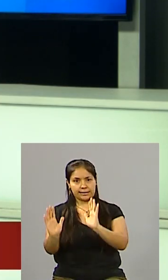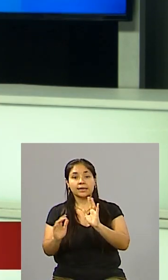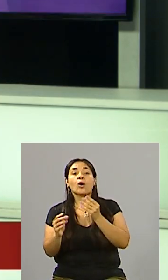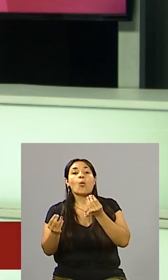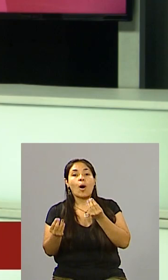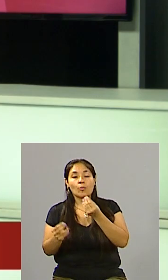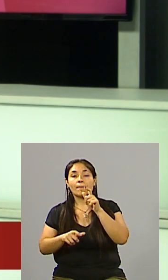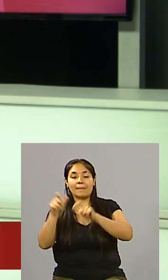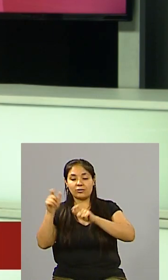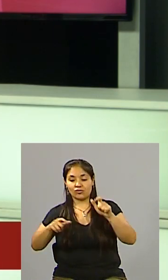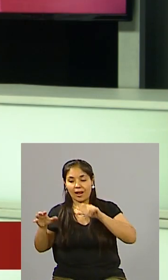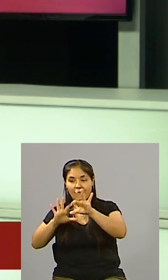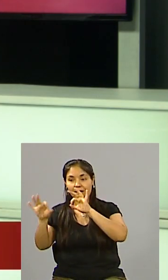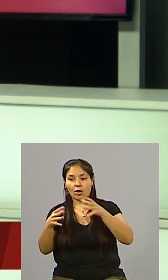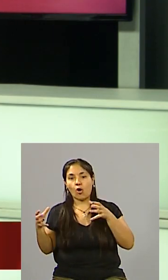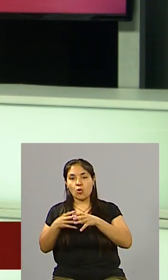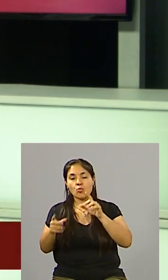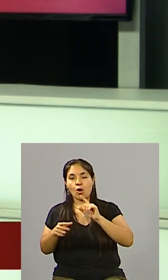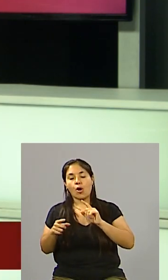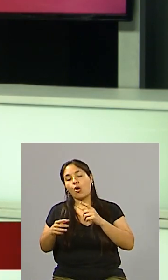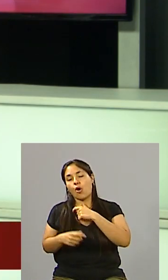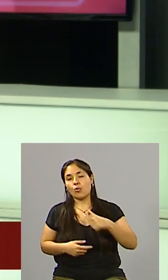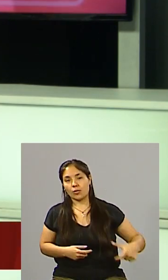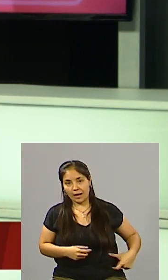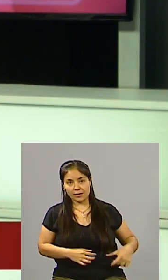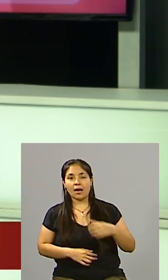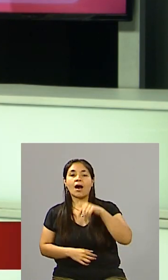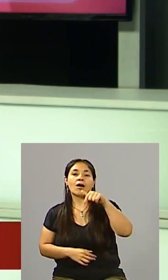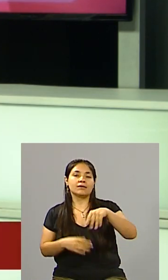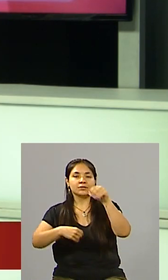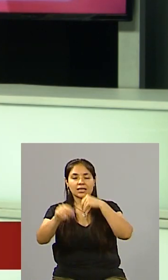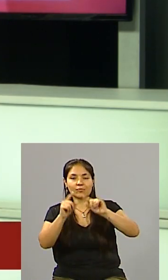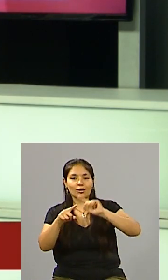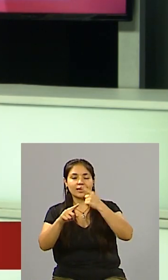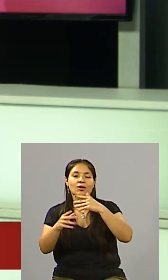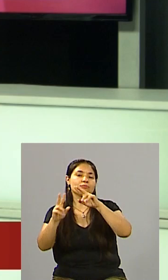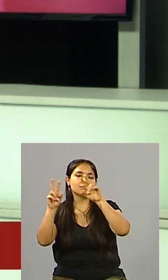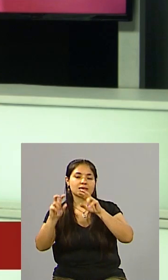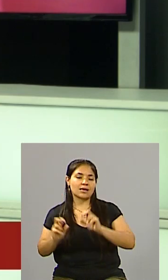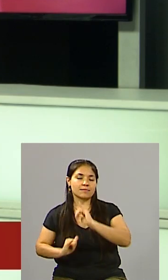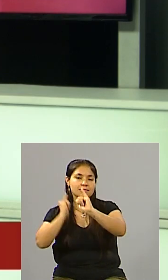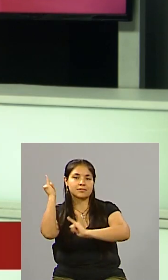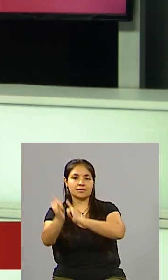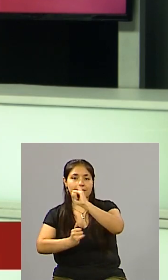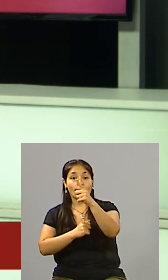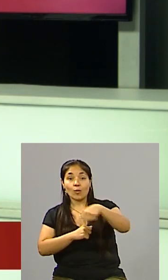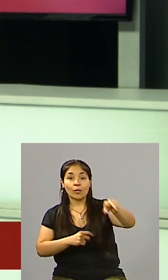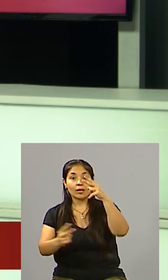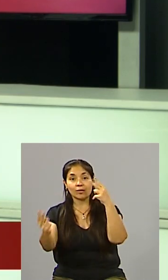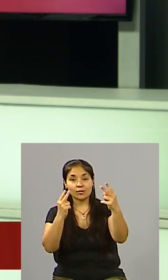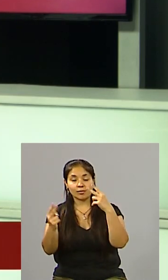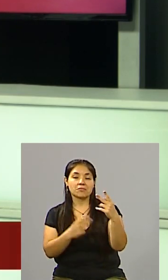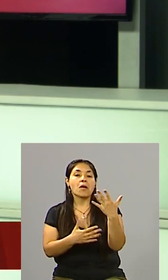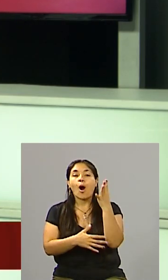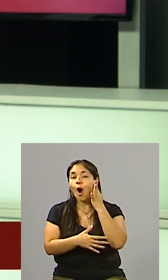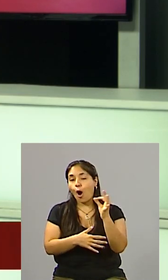eso vamos a hablar hoy, esta noche, aquí en Chat Político. Así es que están invitados ustedes que están ahí del otro lado. Como siempre, si quieren dar alguna opinión,